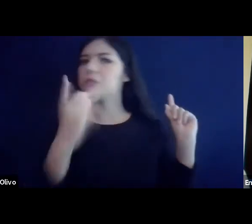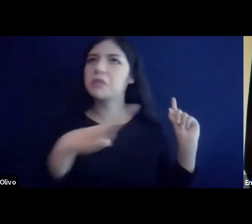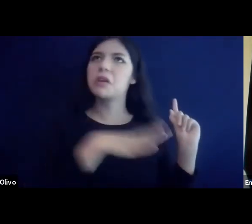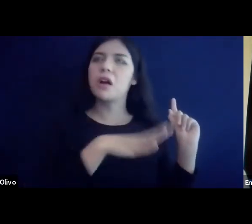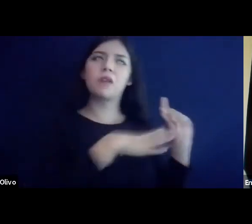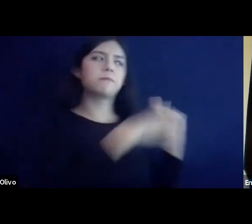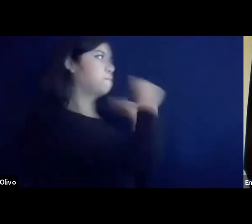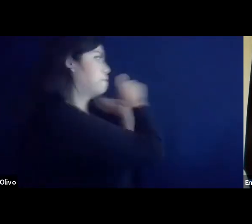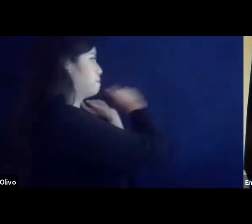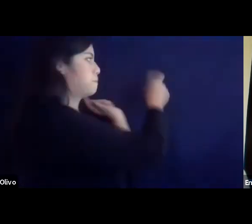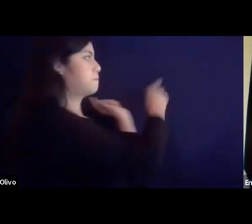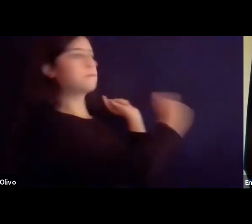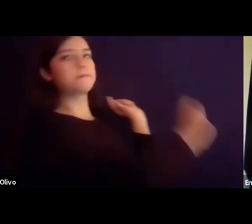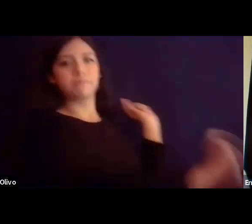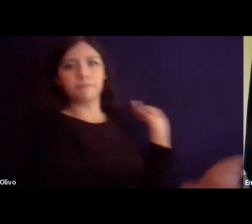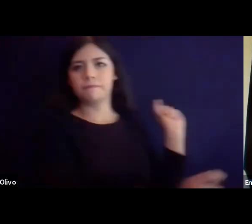decían,